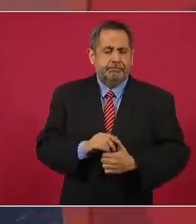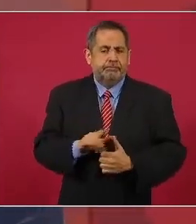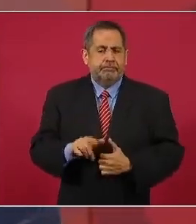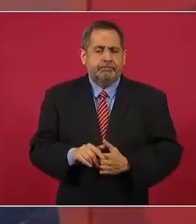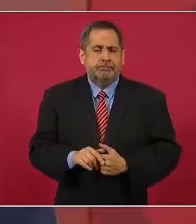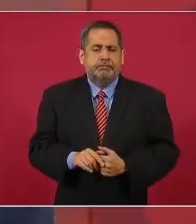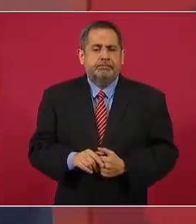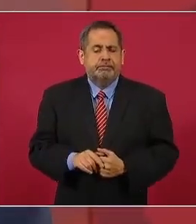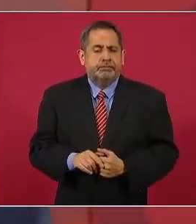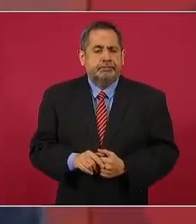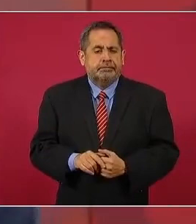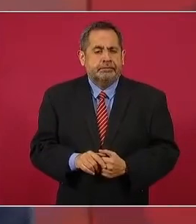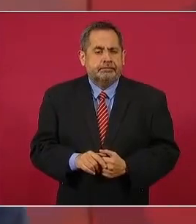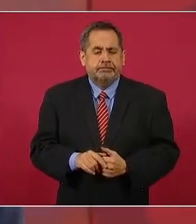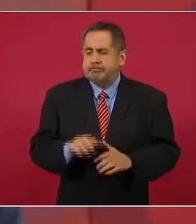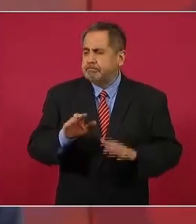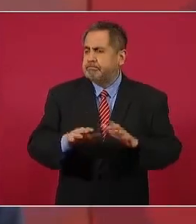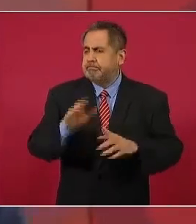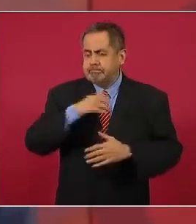Y a veces hasta he pensado,